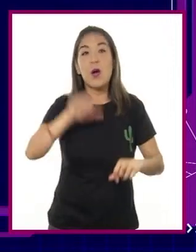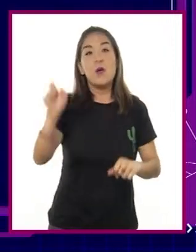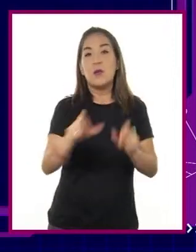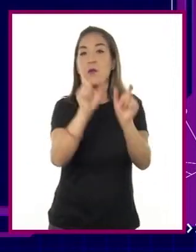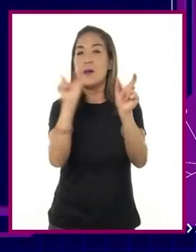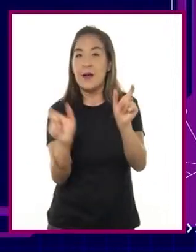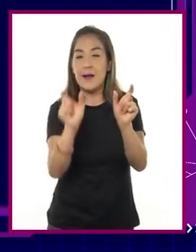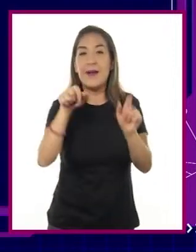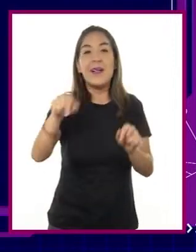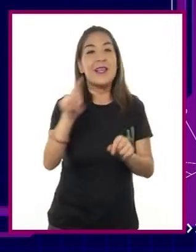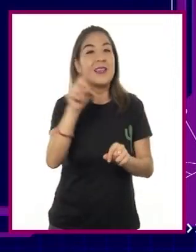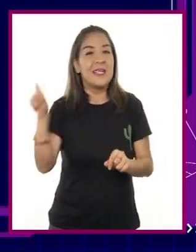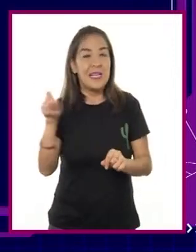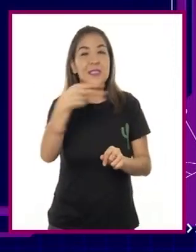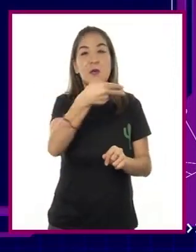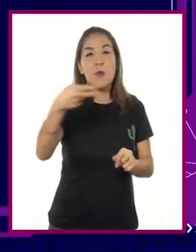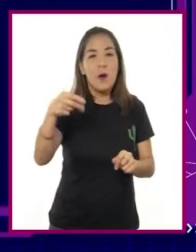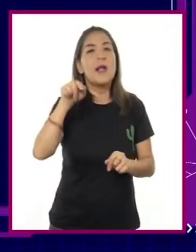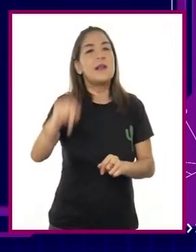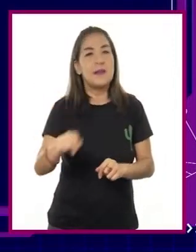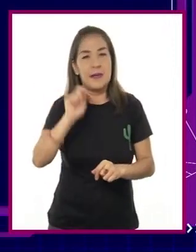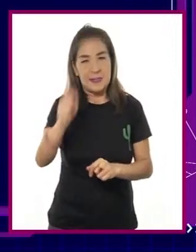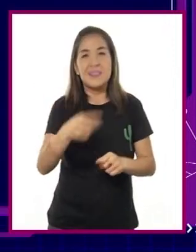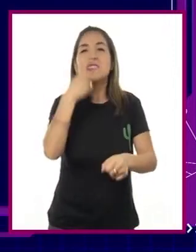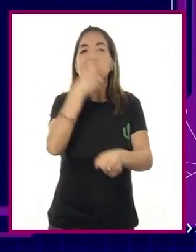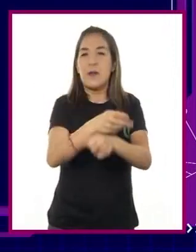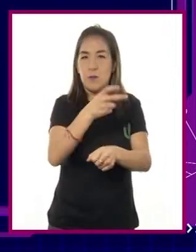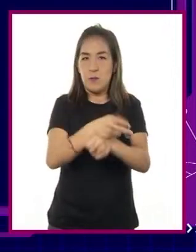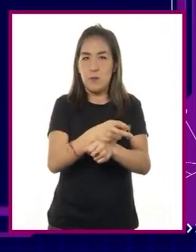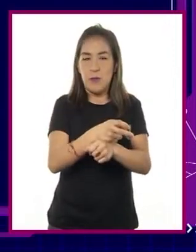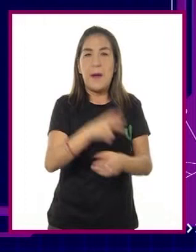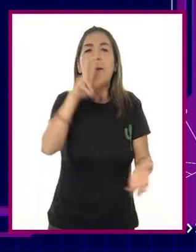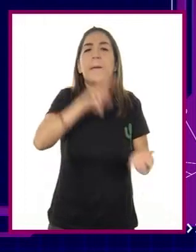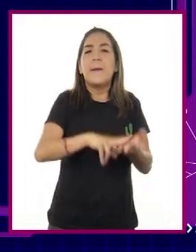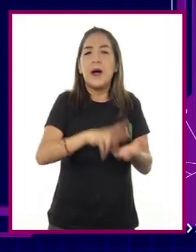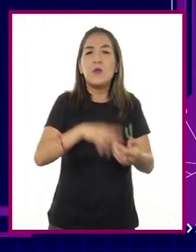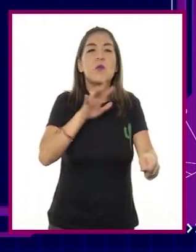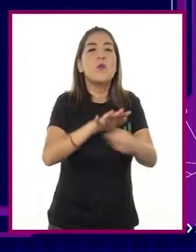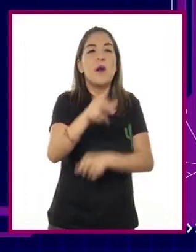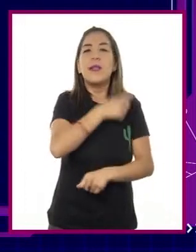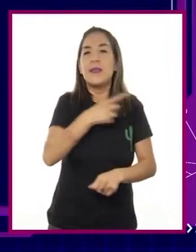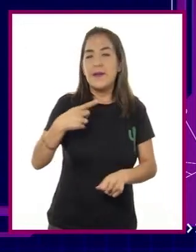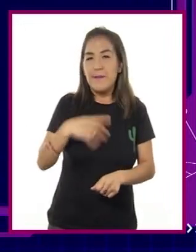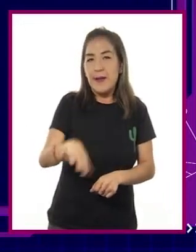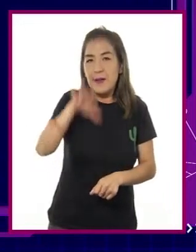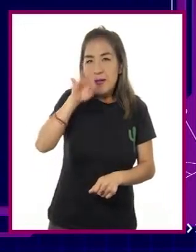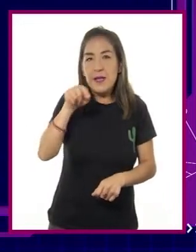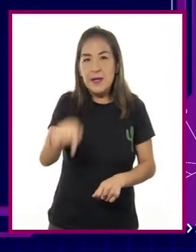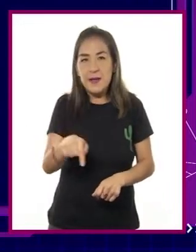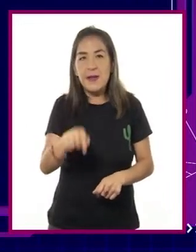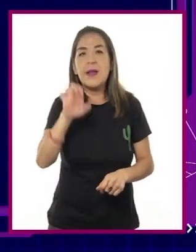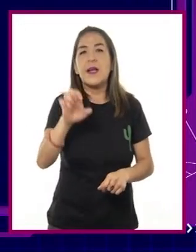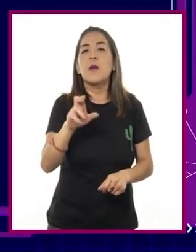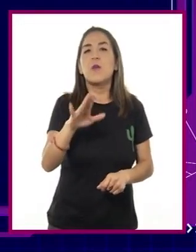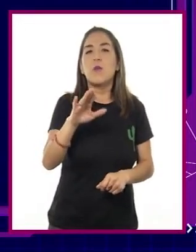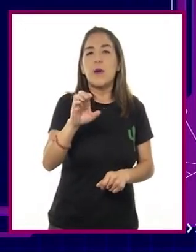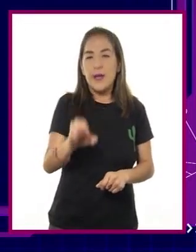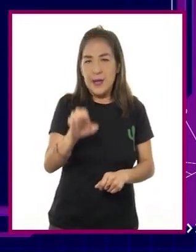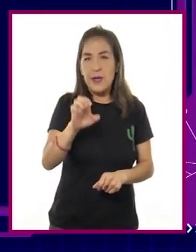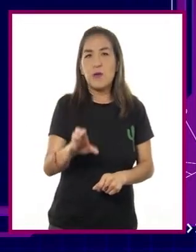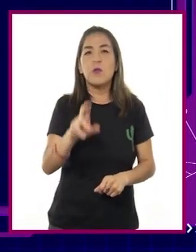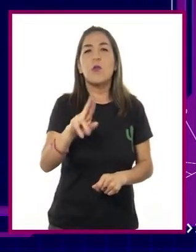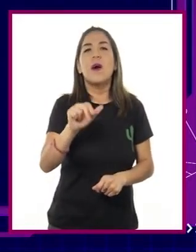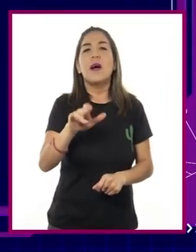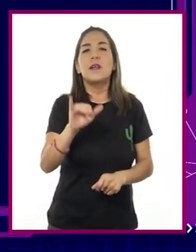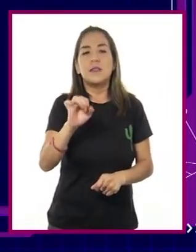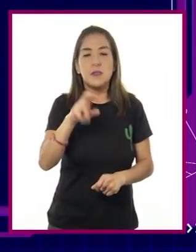se encuentran a la derecha conforman el segundo miembro. Los valores que debemos encontrar en una ecuación están representados por letras